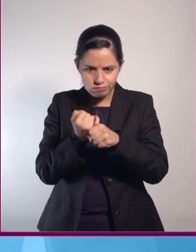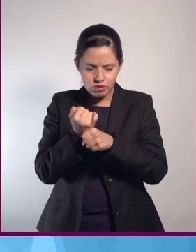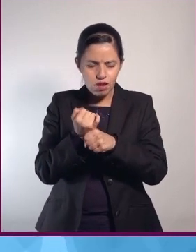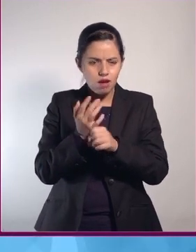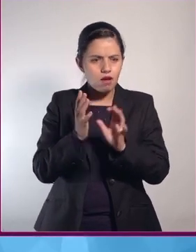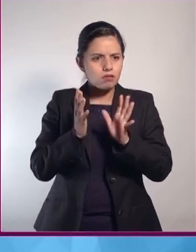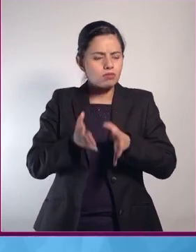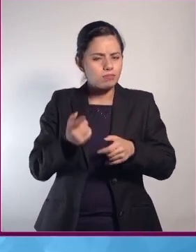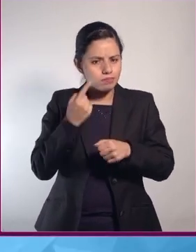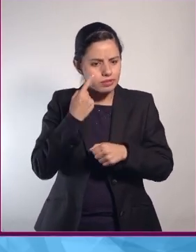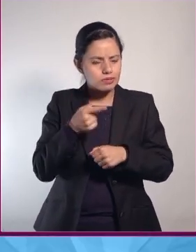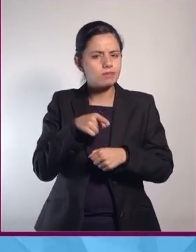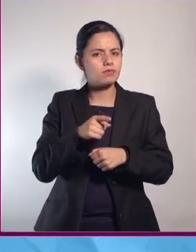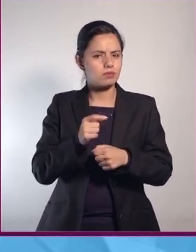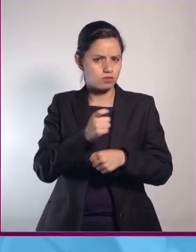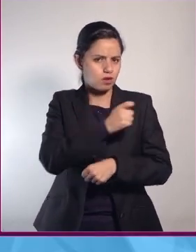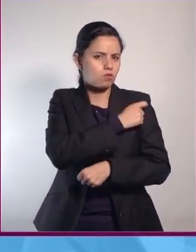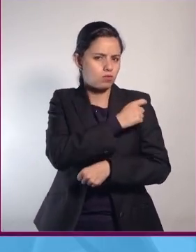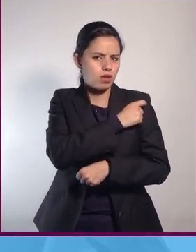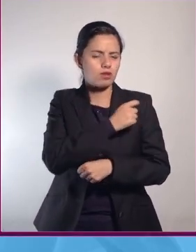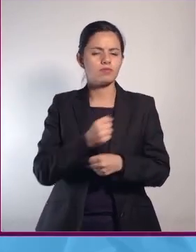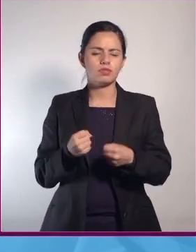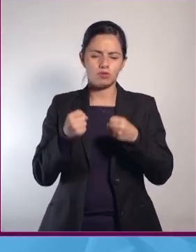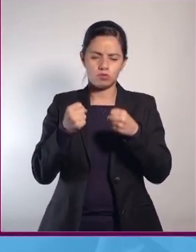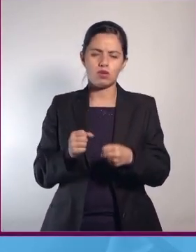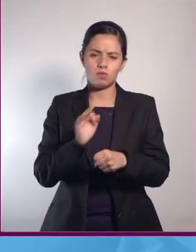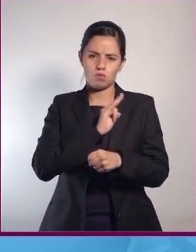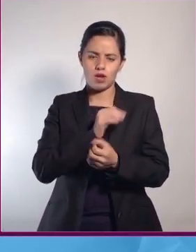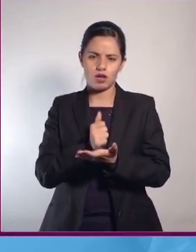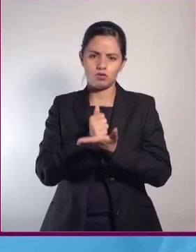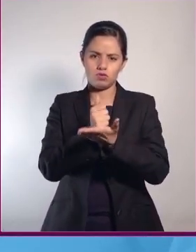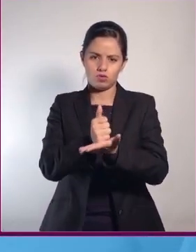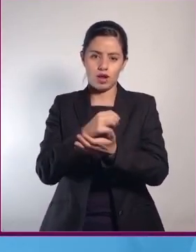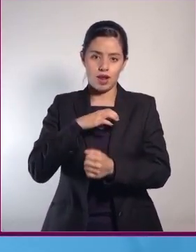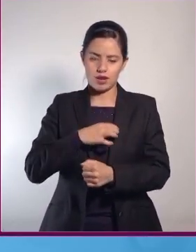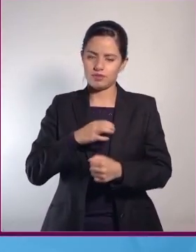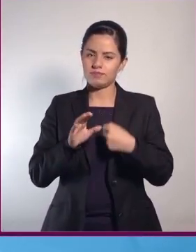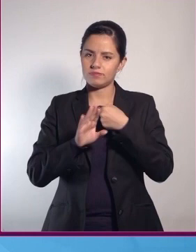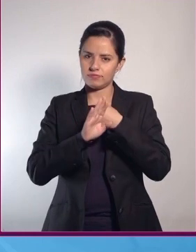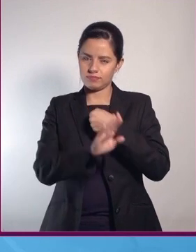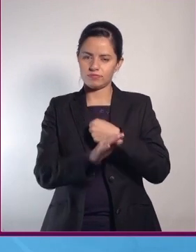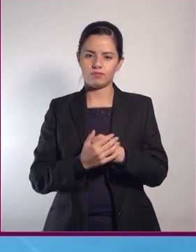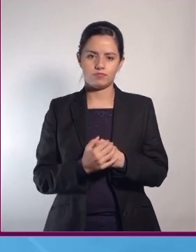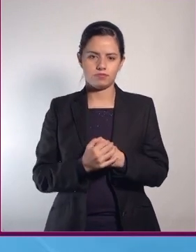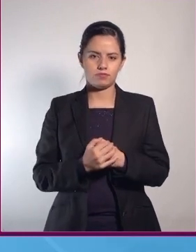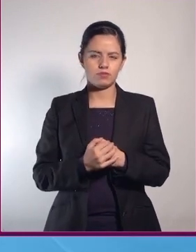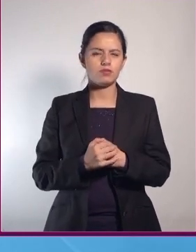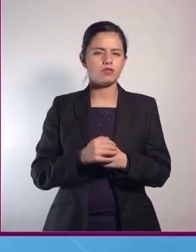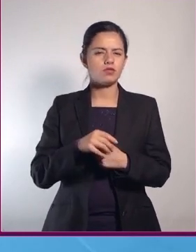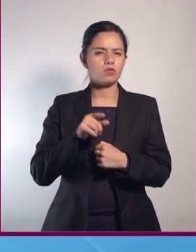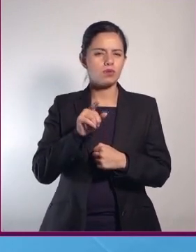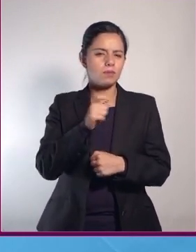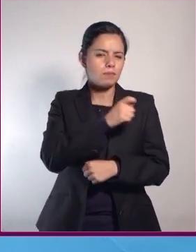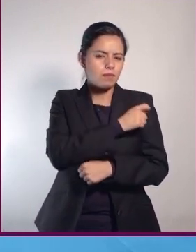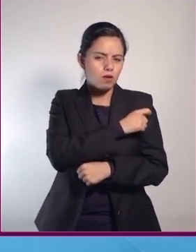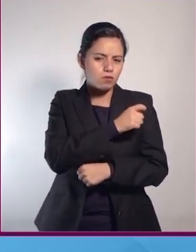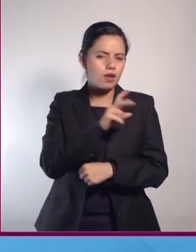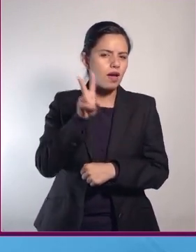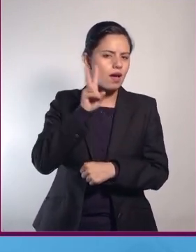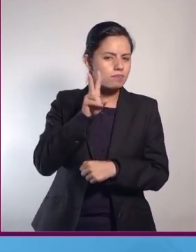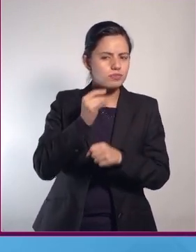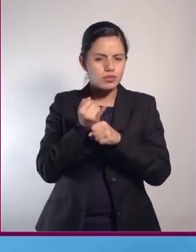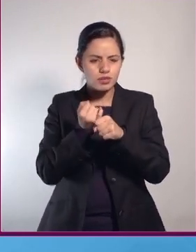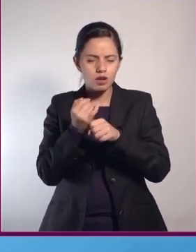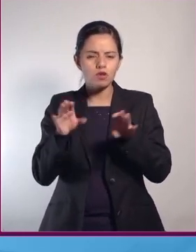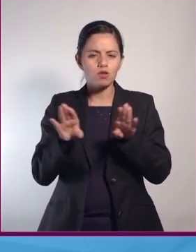demostrado que la vacuna es segura y efectiva para prevenir la displasia y el cáncer. Uno de los estudios para probar la vacuna se realizó de la